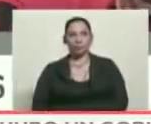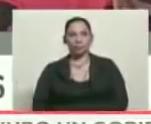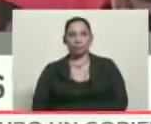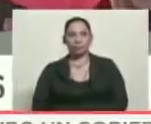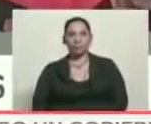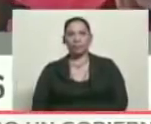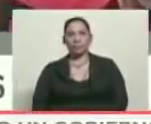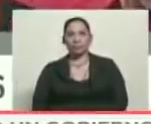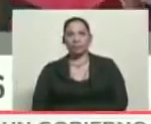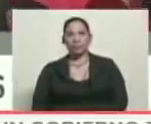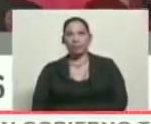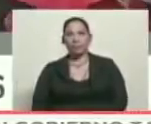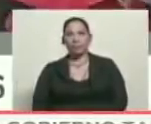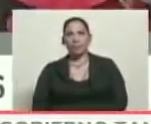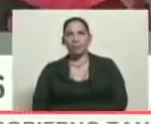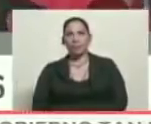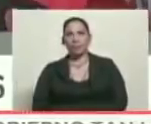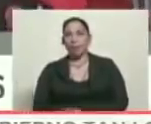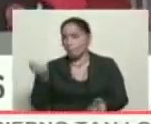Lo que ocurrió ayer genera un